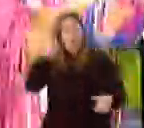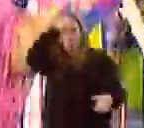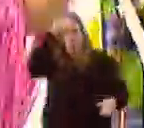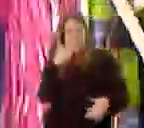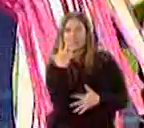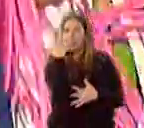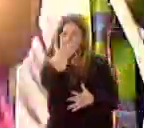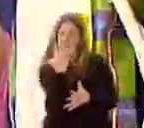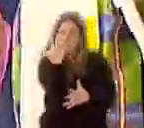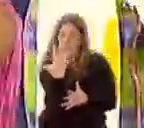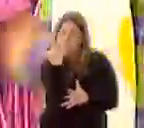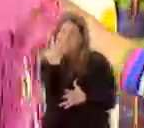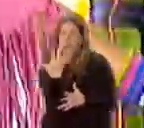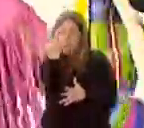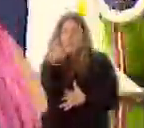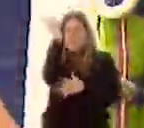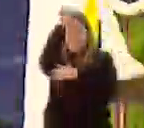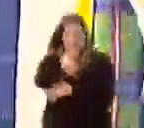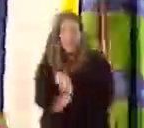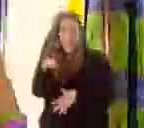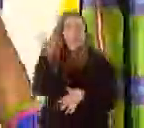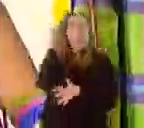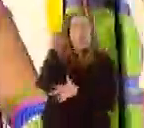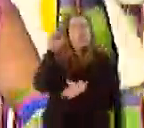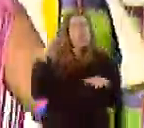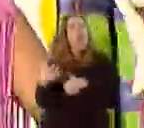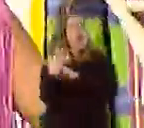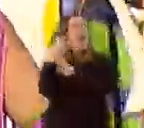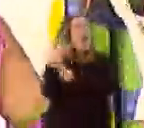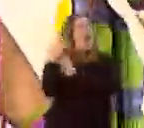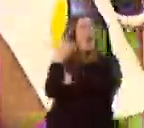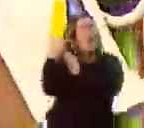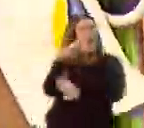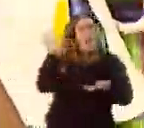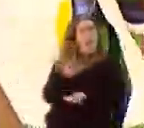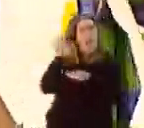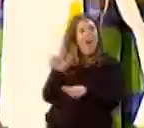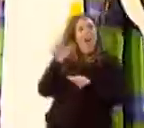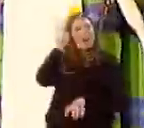guiada escucho cargar nada bien parada